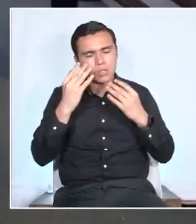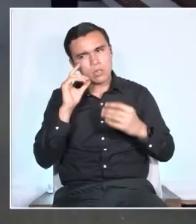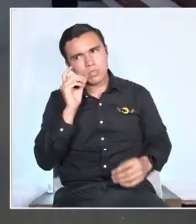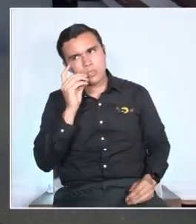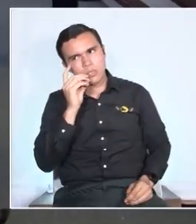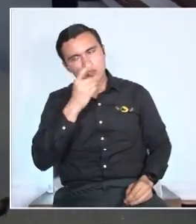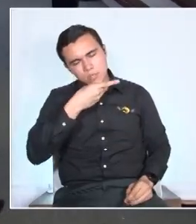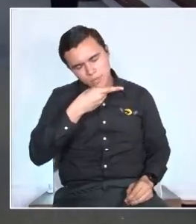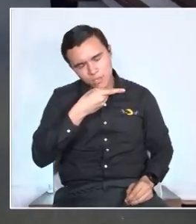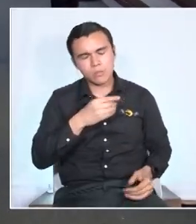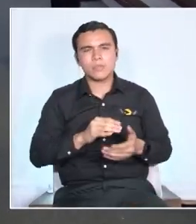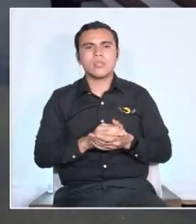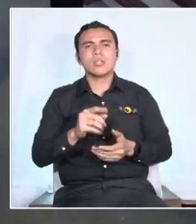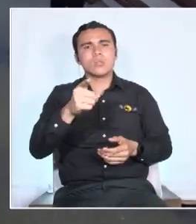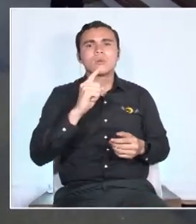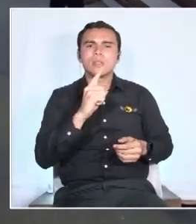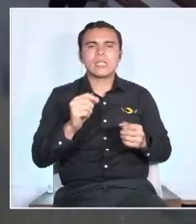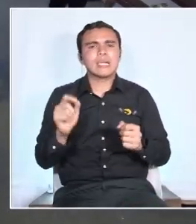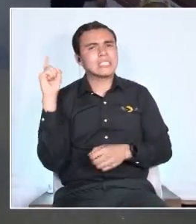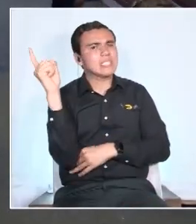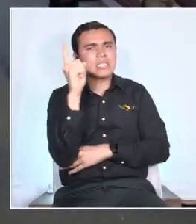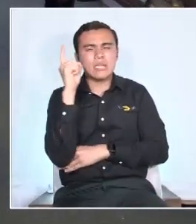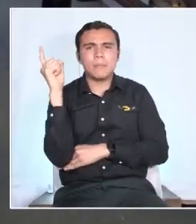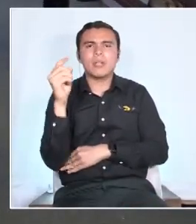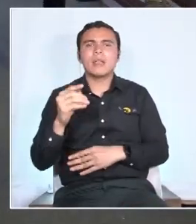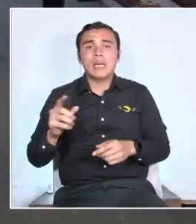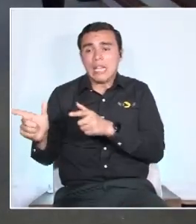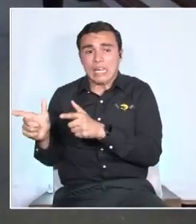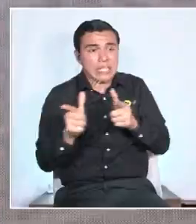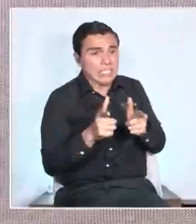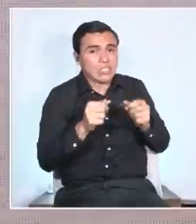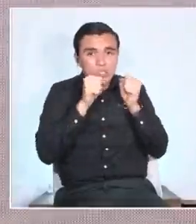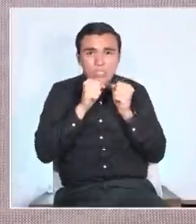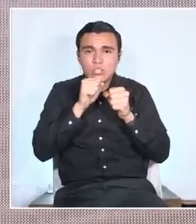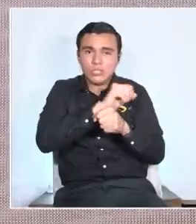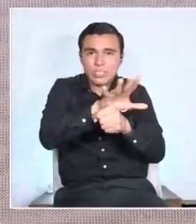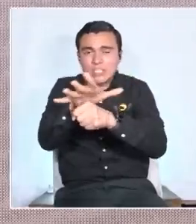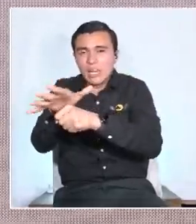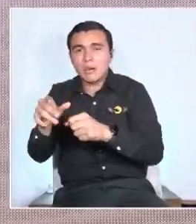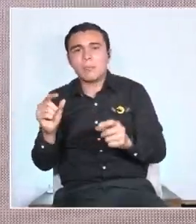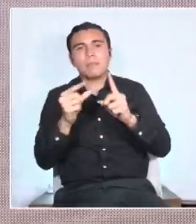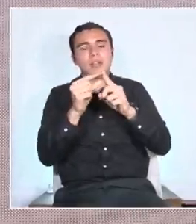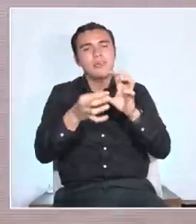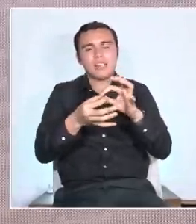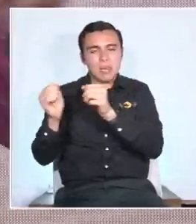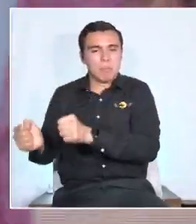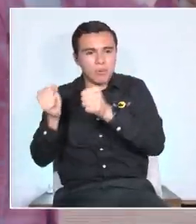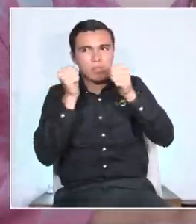de estar desanimado. Tú debes de estar siempre listo para soltar una palabra de poder. Una